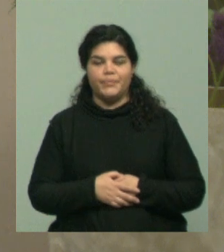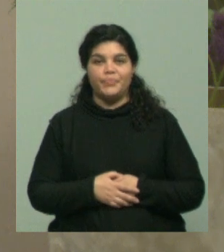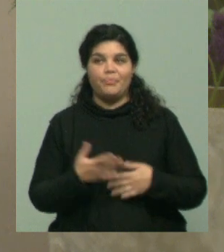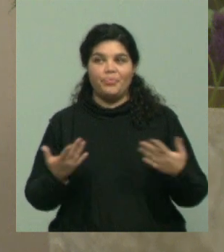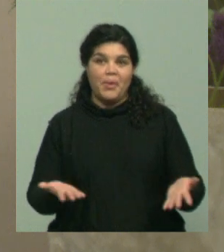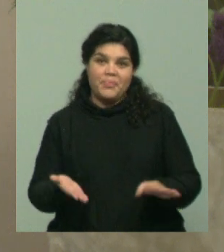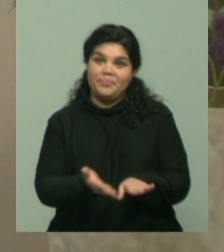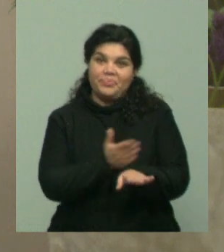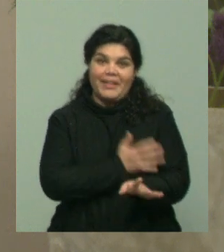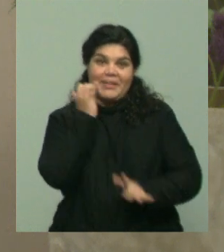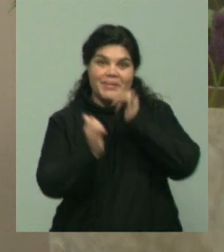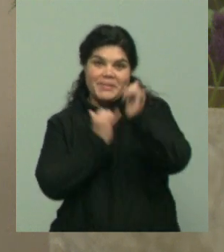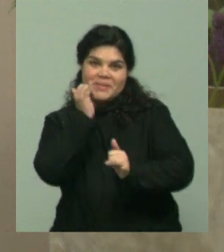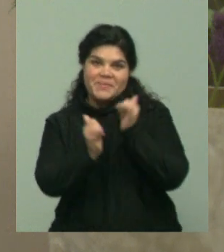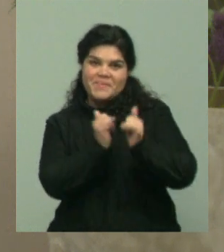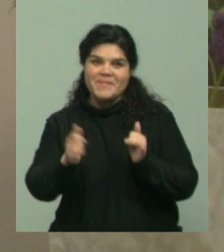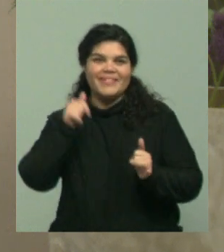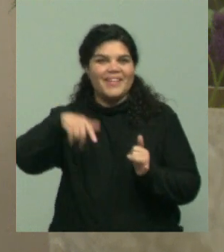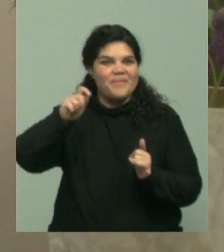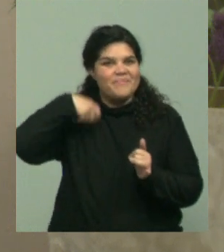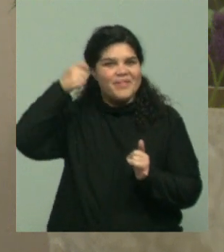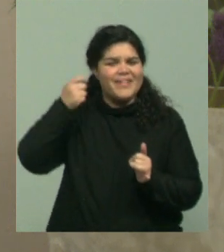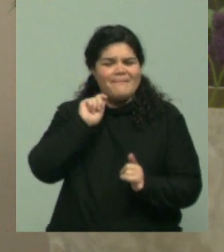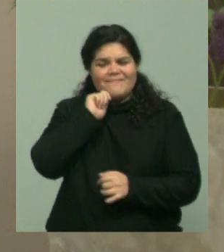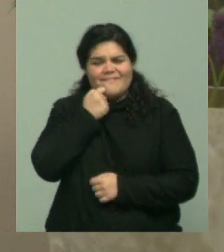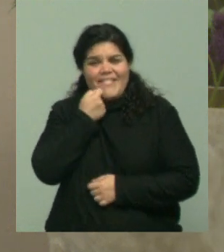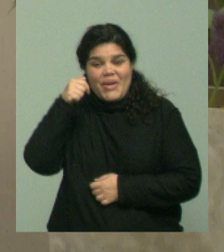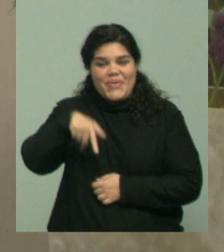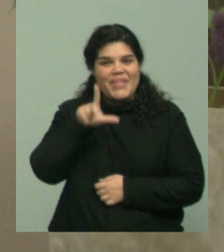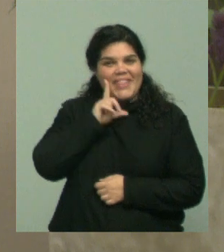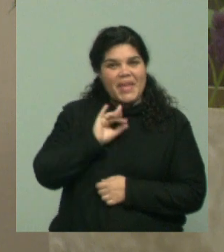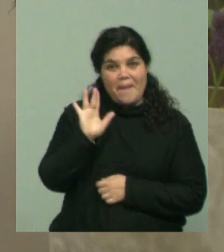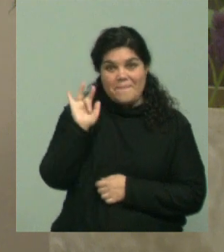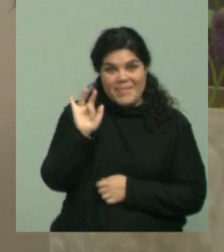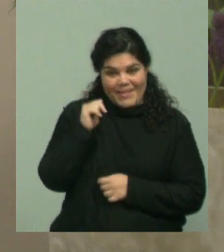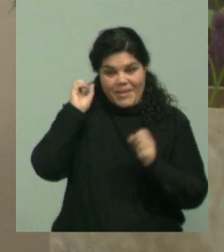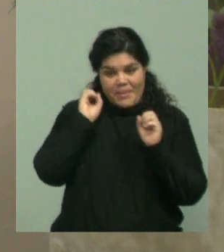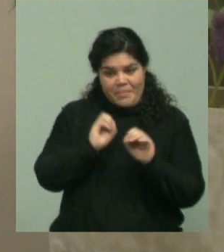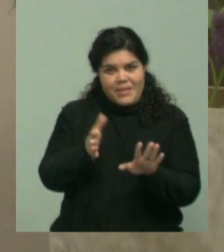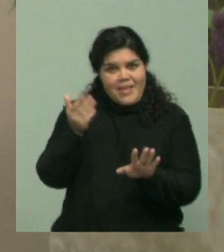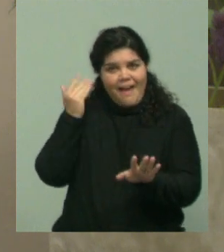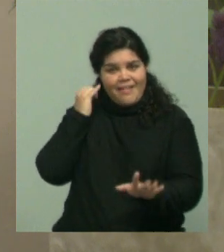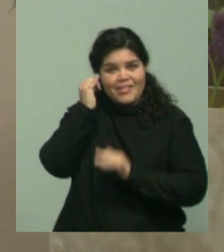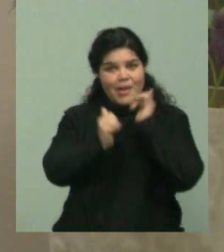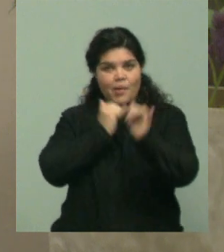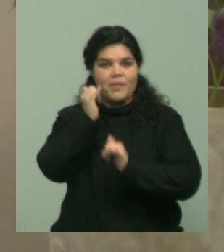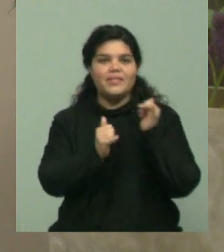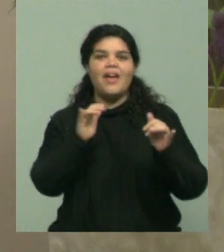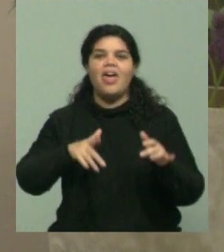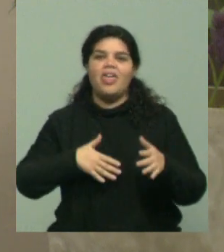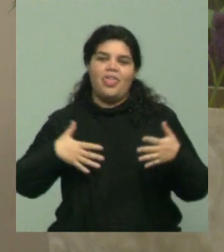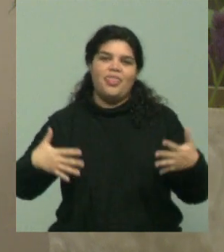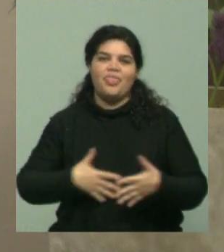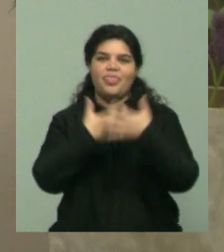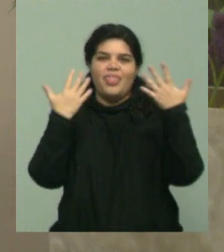Bueno, dijimos que vamos a tener un programa muy lindo en este día miércoles. Momento de hablar, lo habíamos dicho al comienzo, el Día Mundial o Internacional del